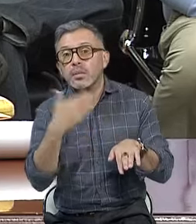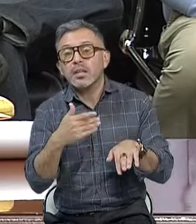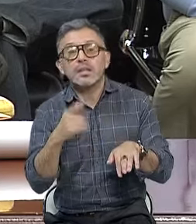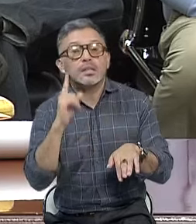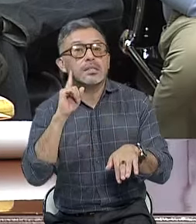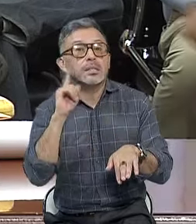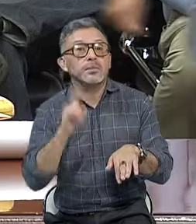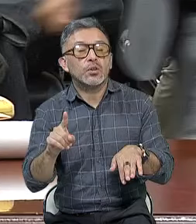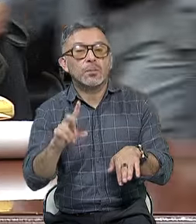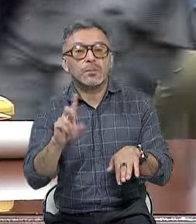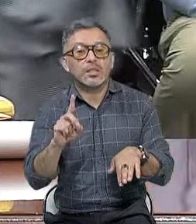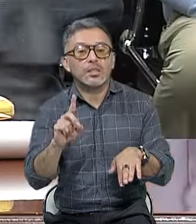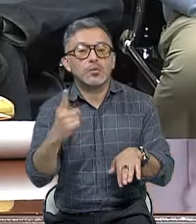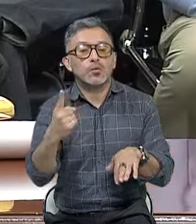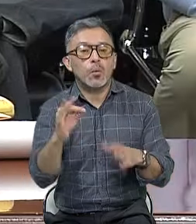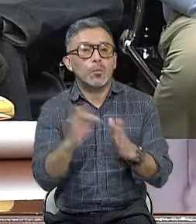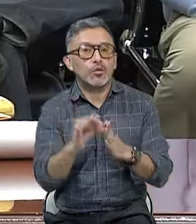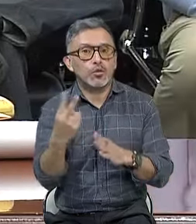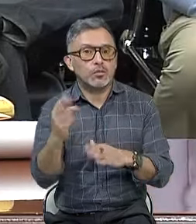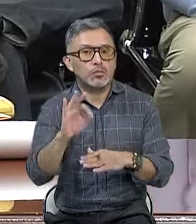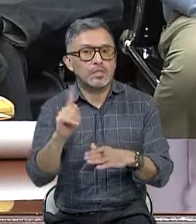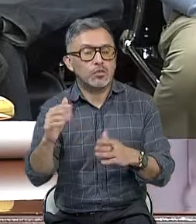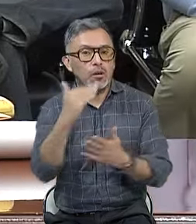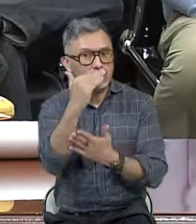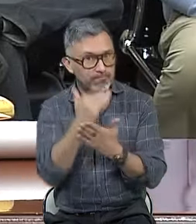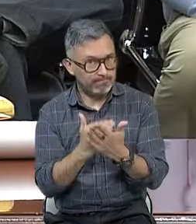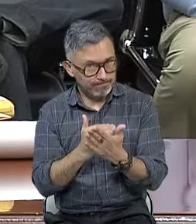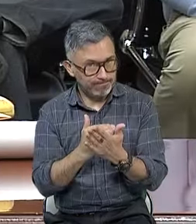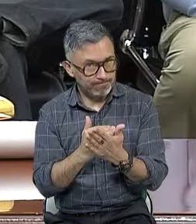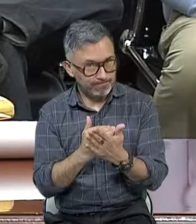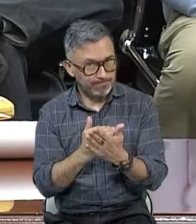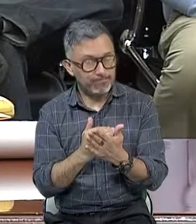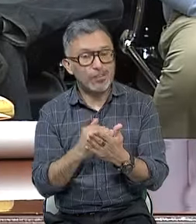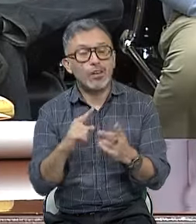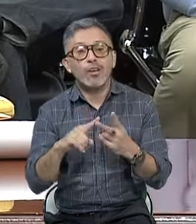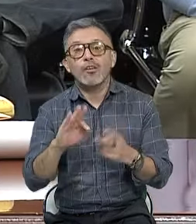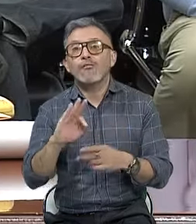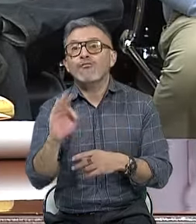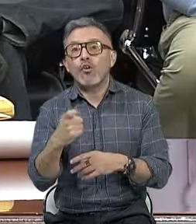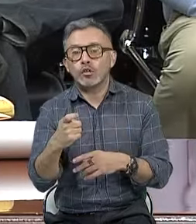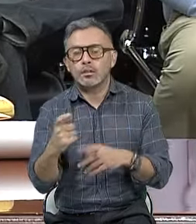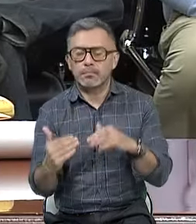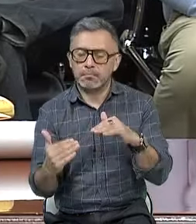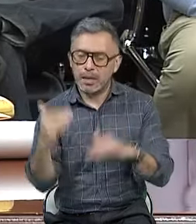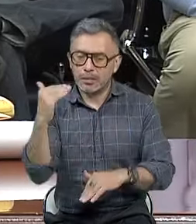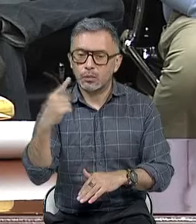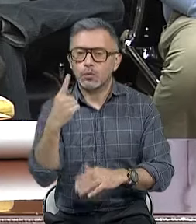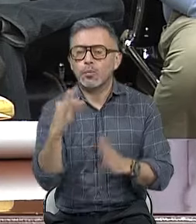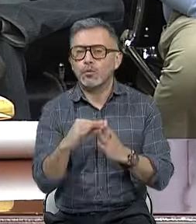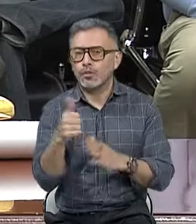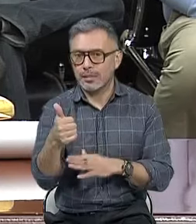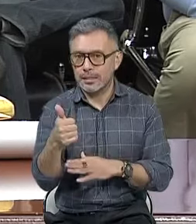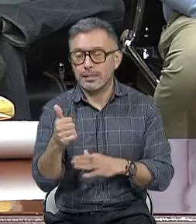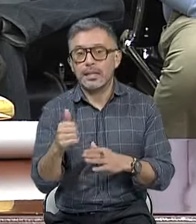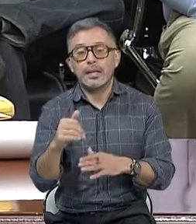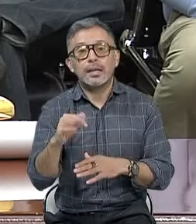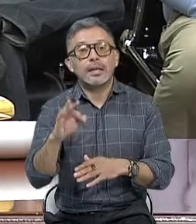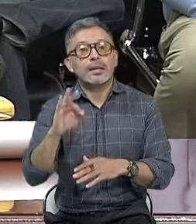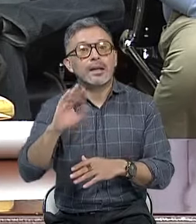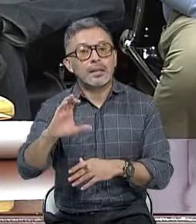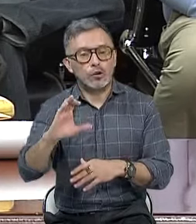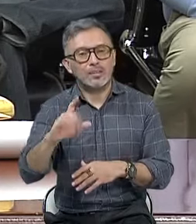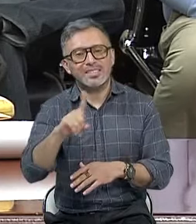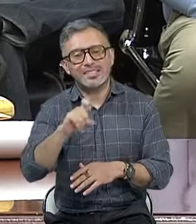disminuyó 31.2 Calderón Fox lo aumentó 1.6 Calderón lo aumentó